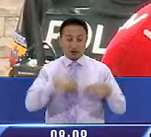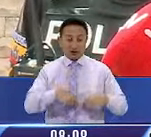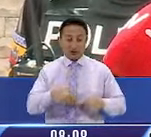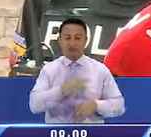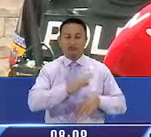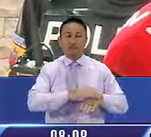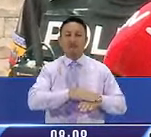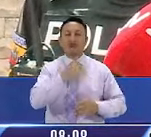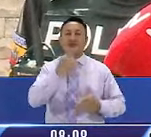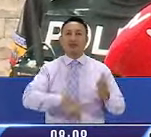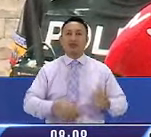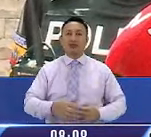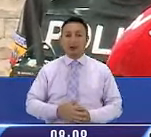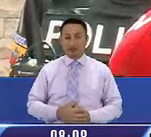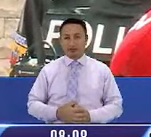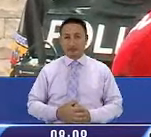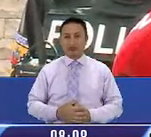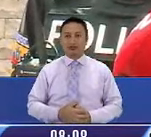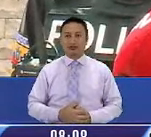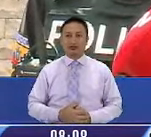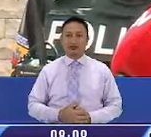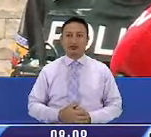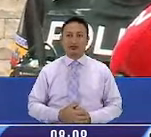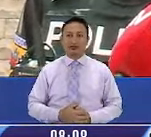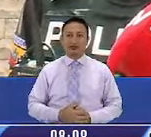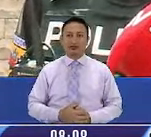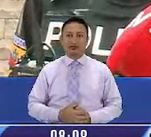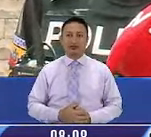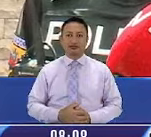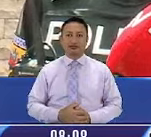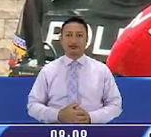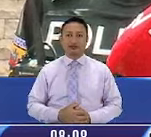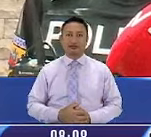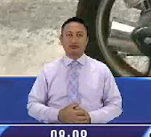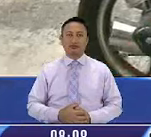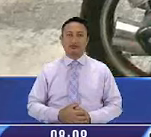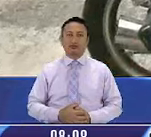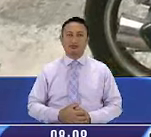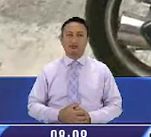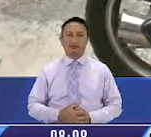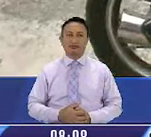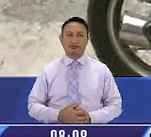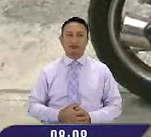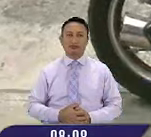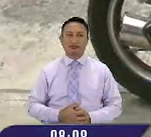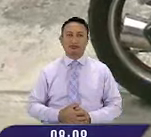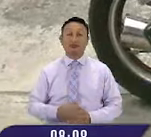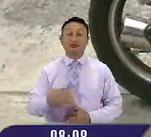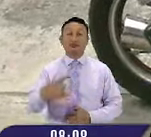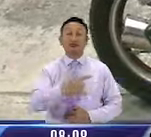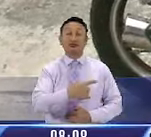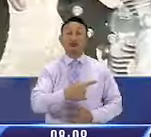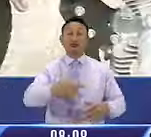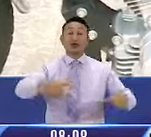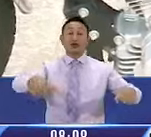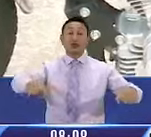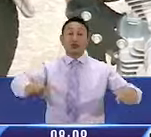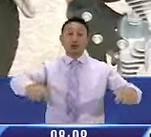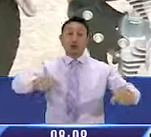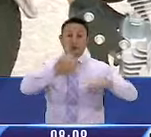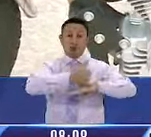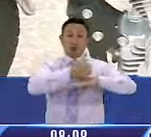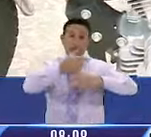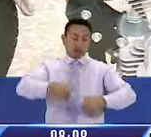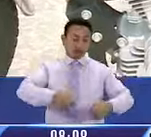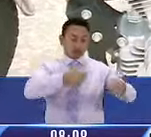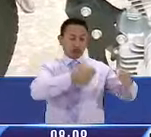causas por las que este ciudadano tenía la motocicleta que se encuentra reportada como robada. El vehículo también será entregado a las autoridades competentes